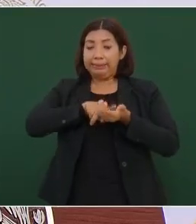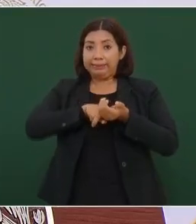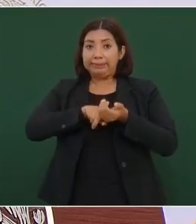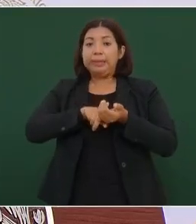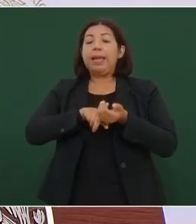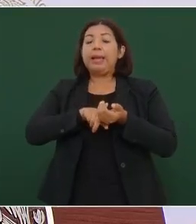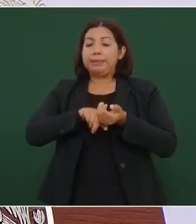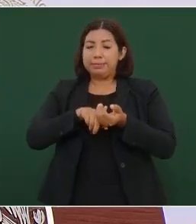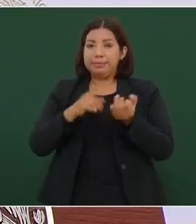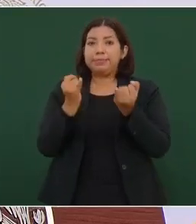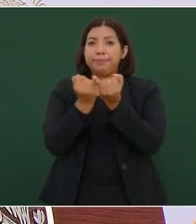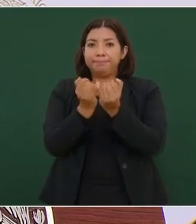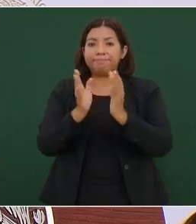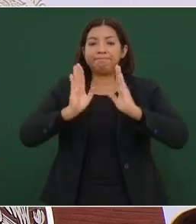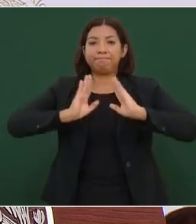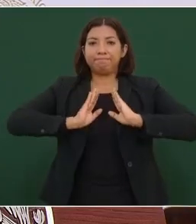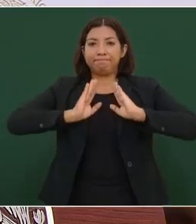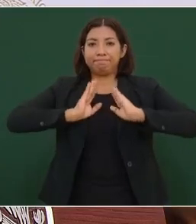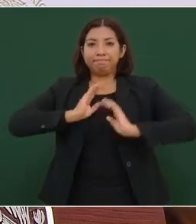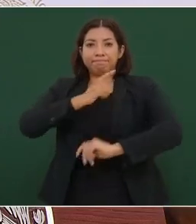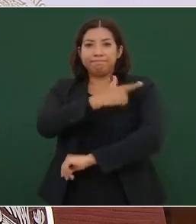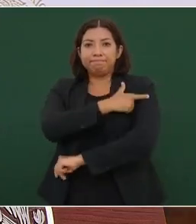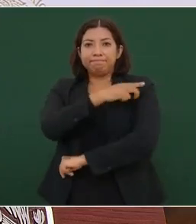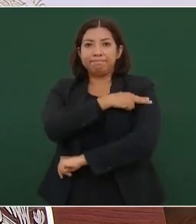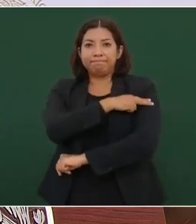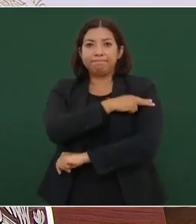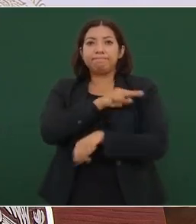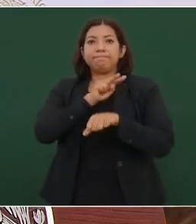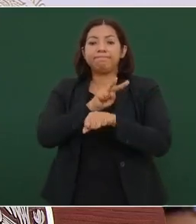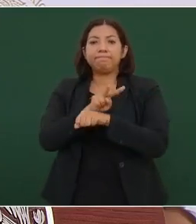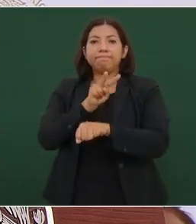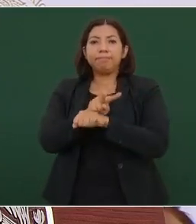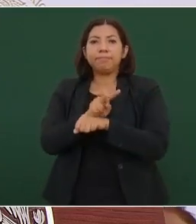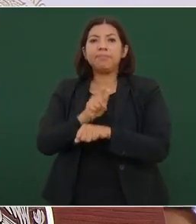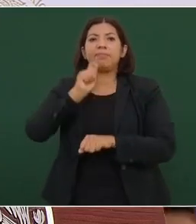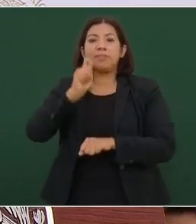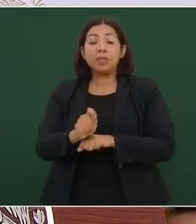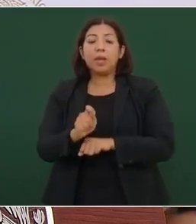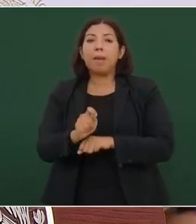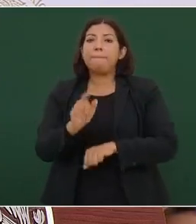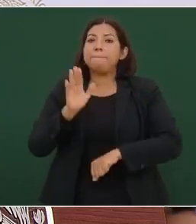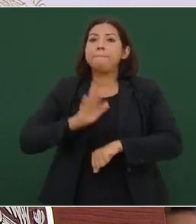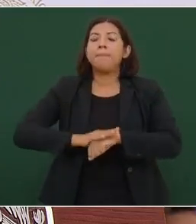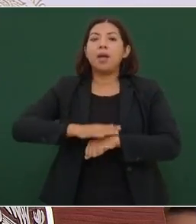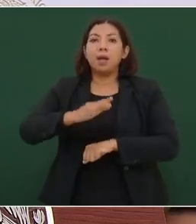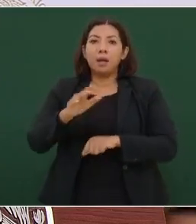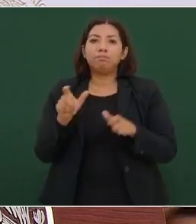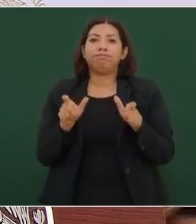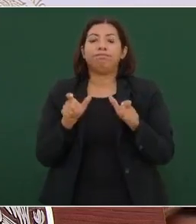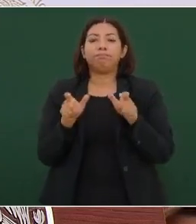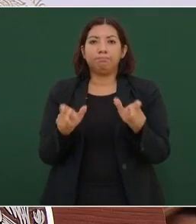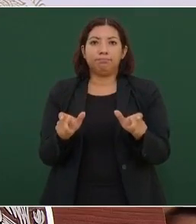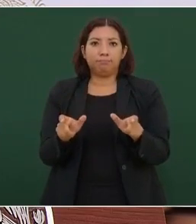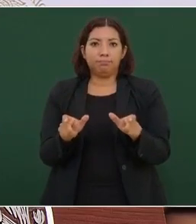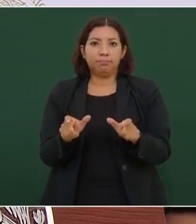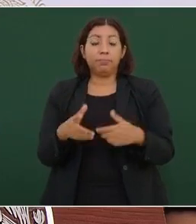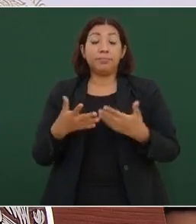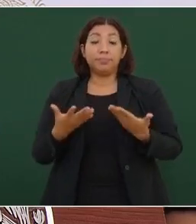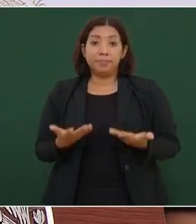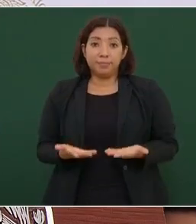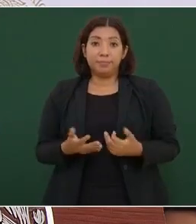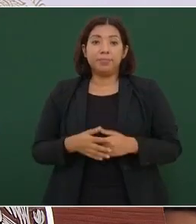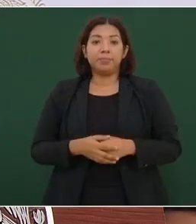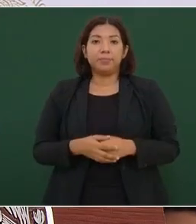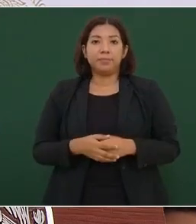presencia la Guardia Nacional para generar también condiciones de seguridad. De tal manera que con el proyecto del Tren Maya